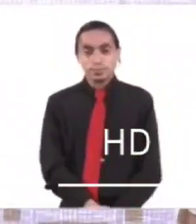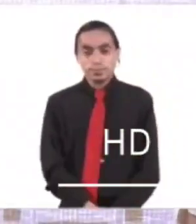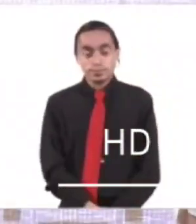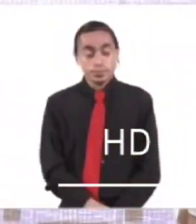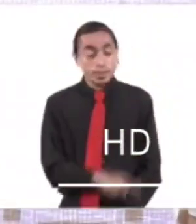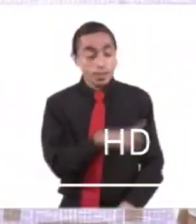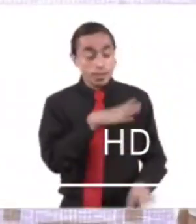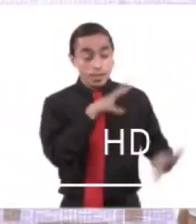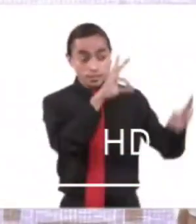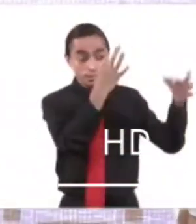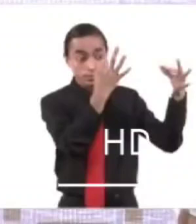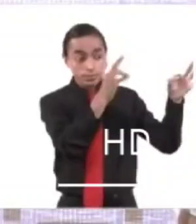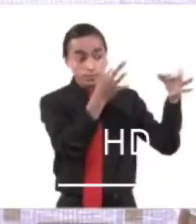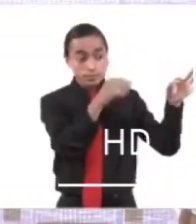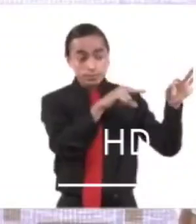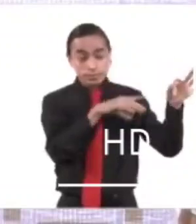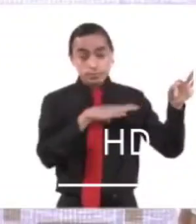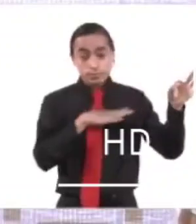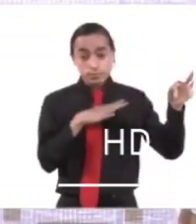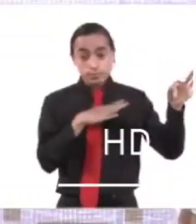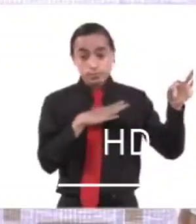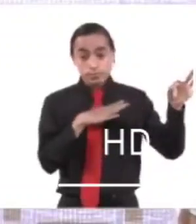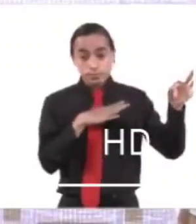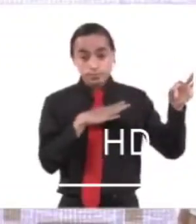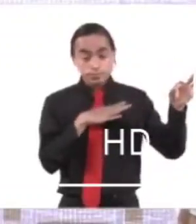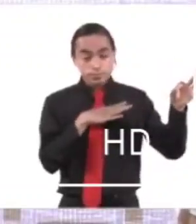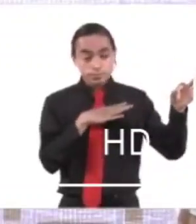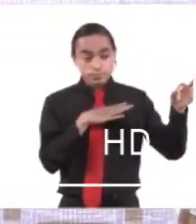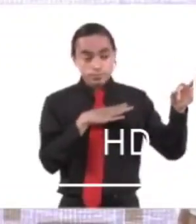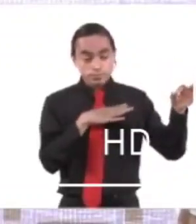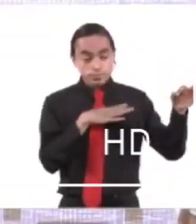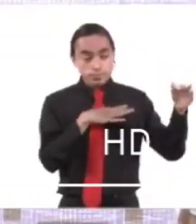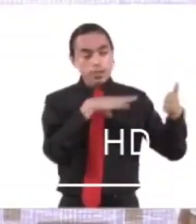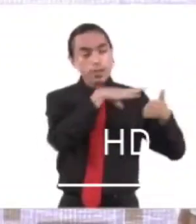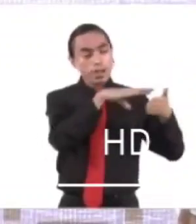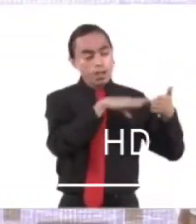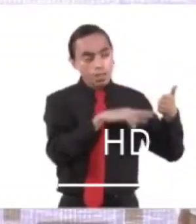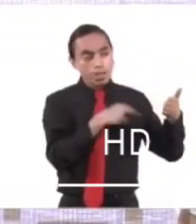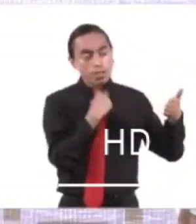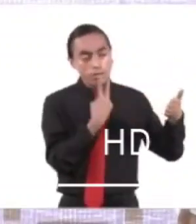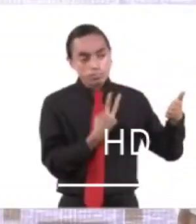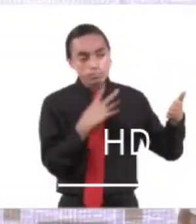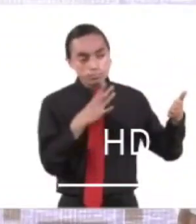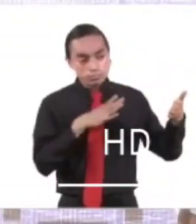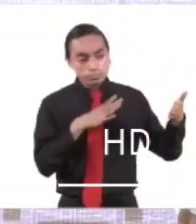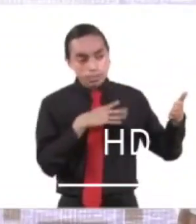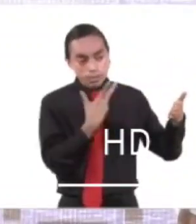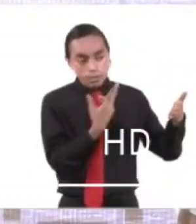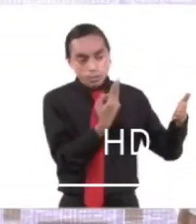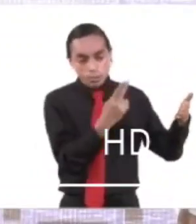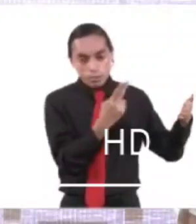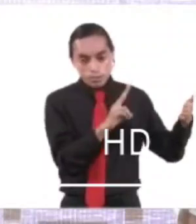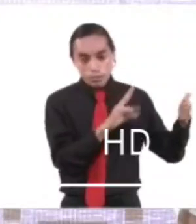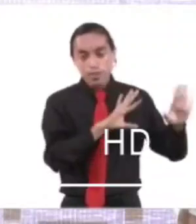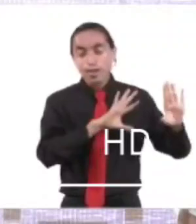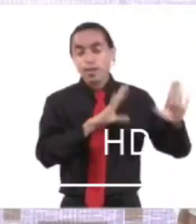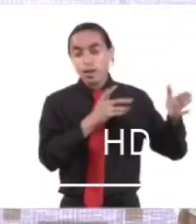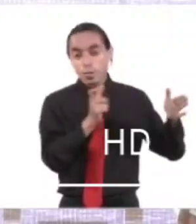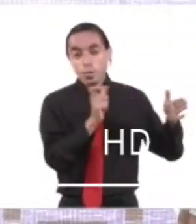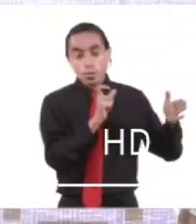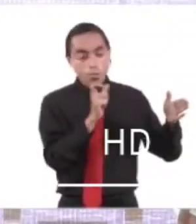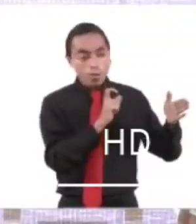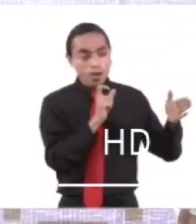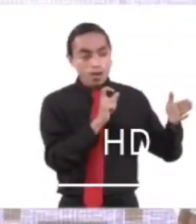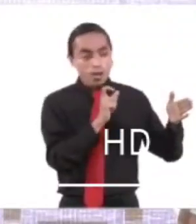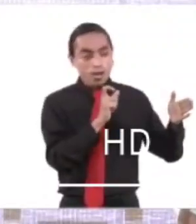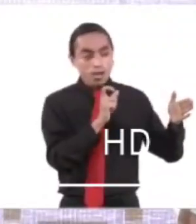Y ese documento lo leyó a principios de noviembre, ya como candidato a